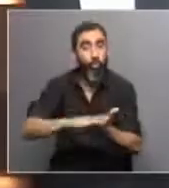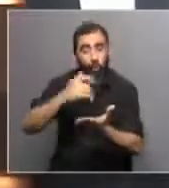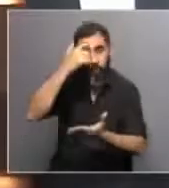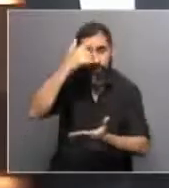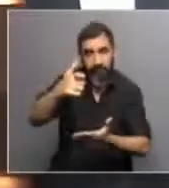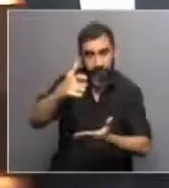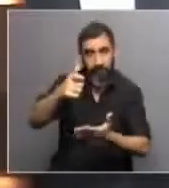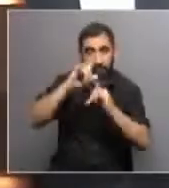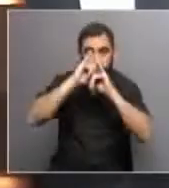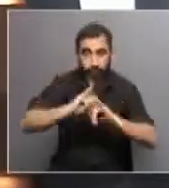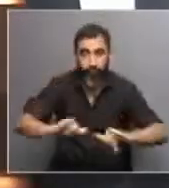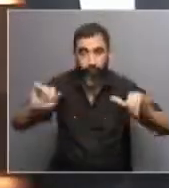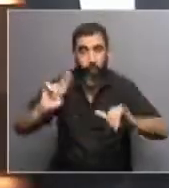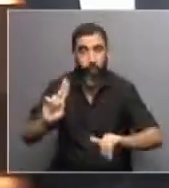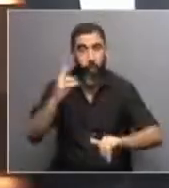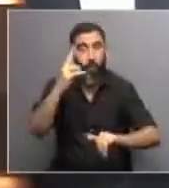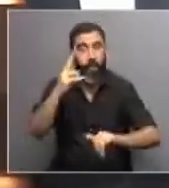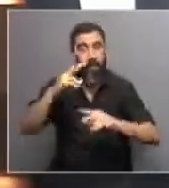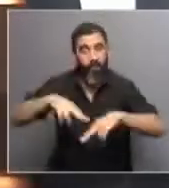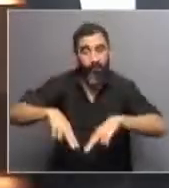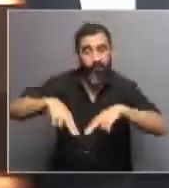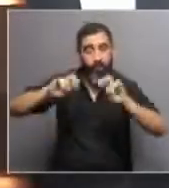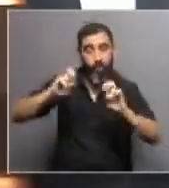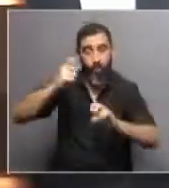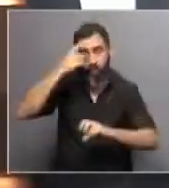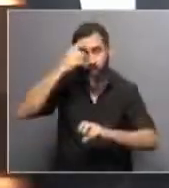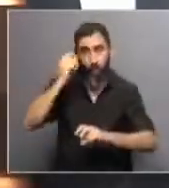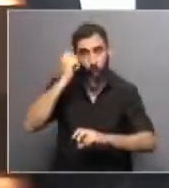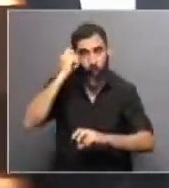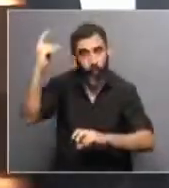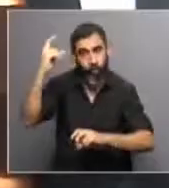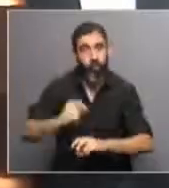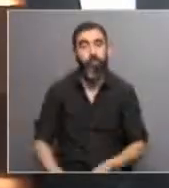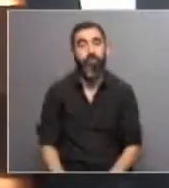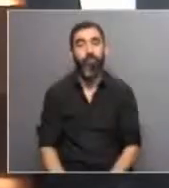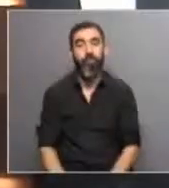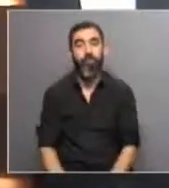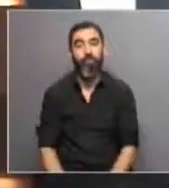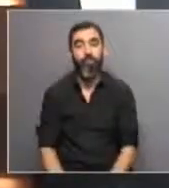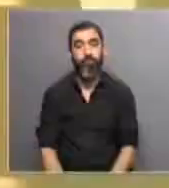Ciencia, divulgando el Uruguay de la investigación y el conocimiento.